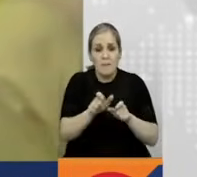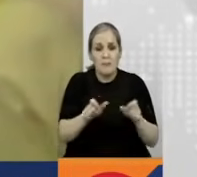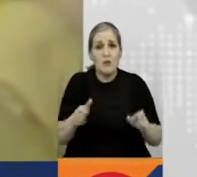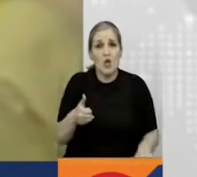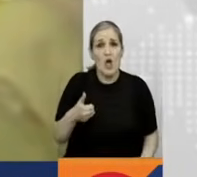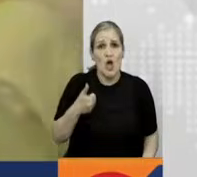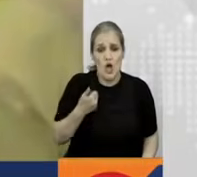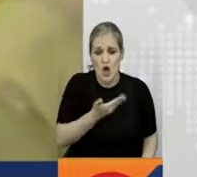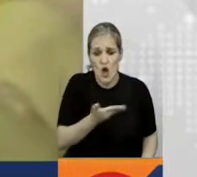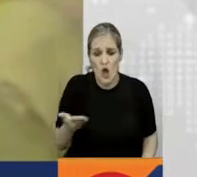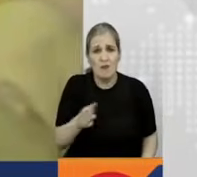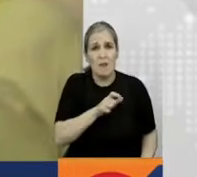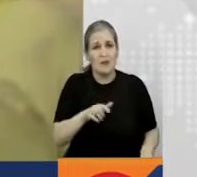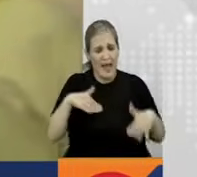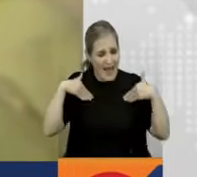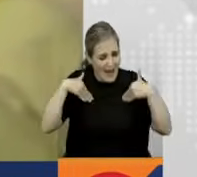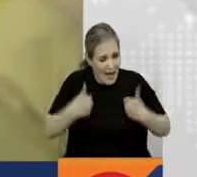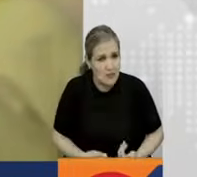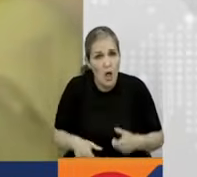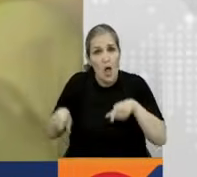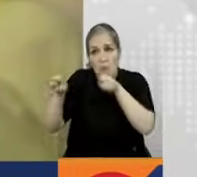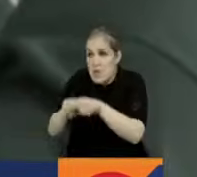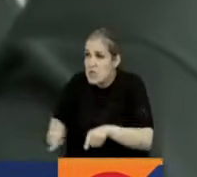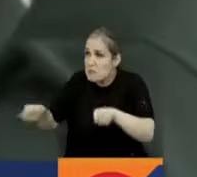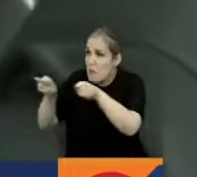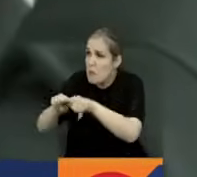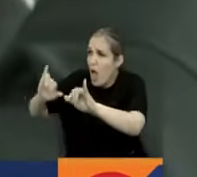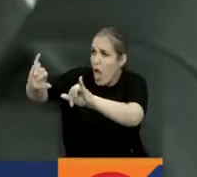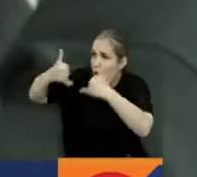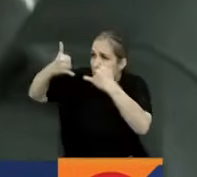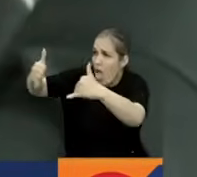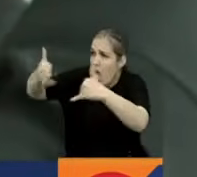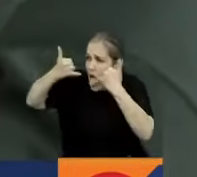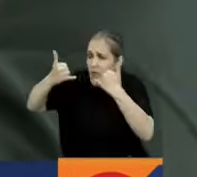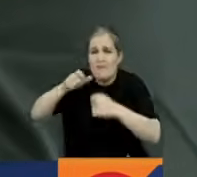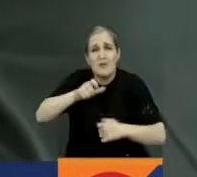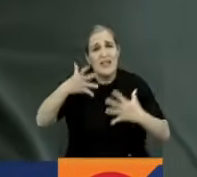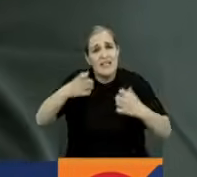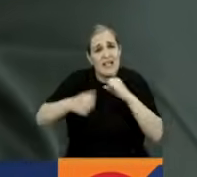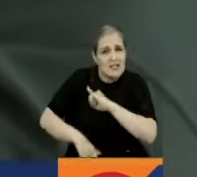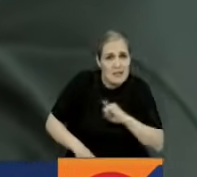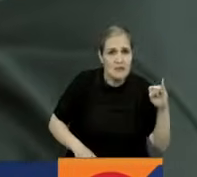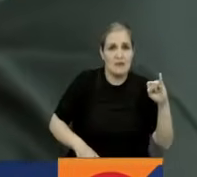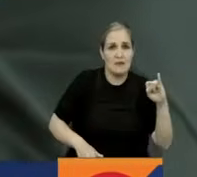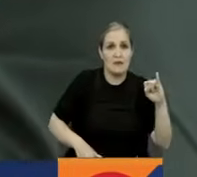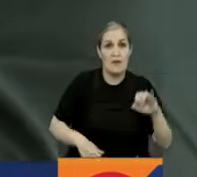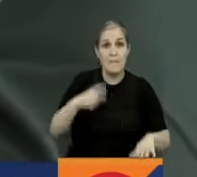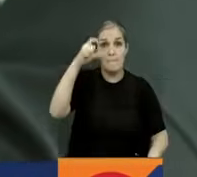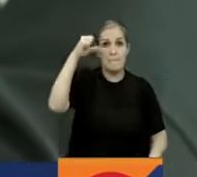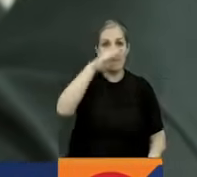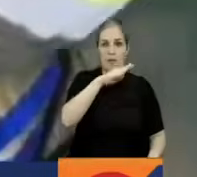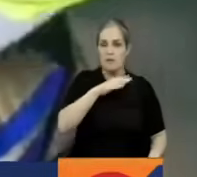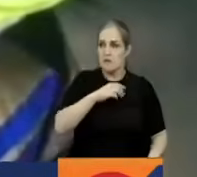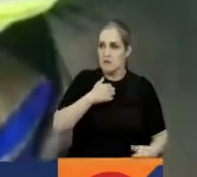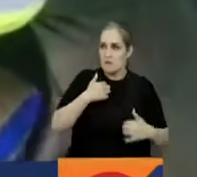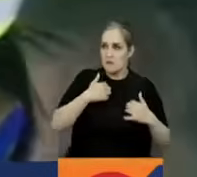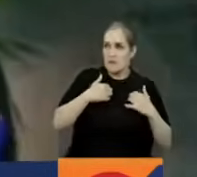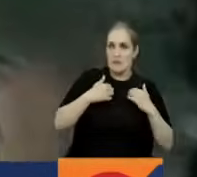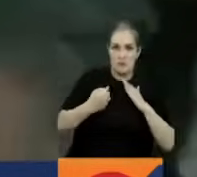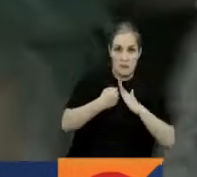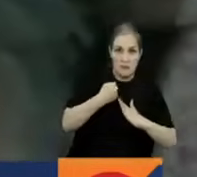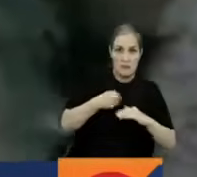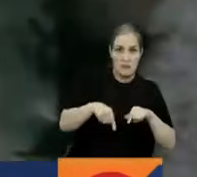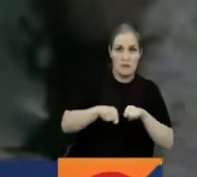gente cansada de los partidos tradicionales y de sus engaños. La seguridad de Petro se reforzaba. Por eso